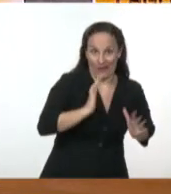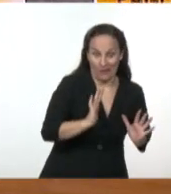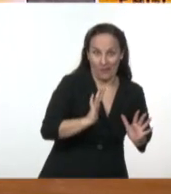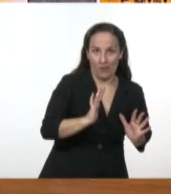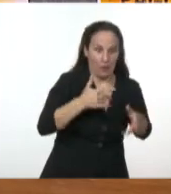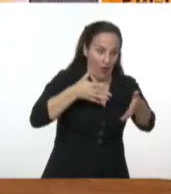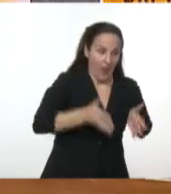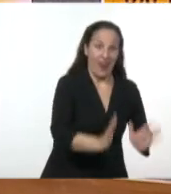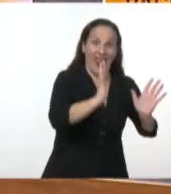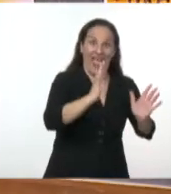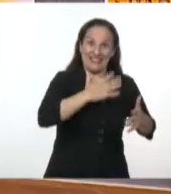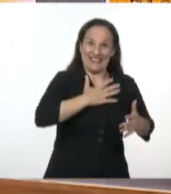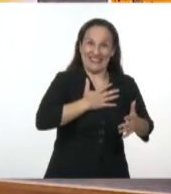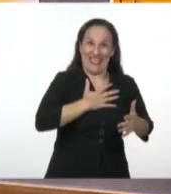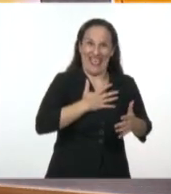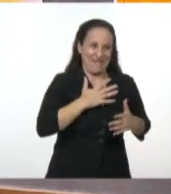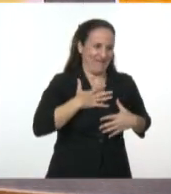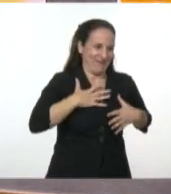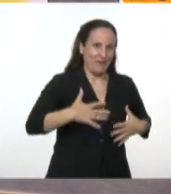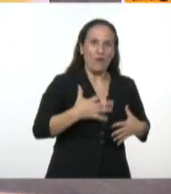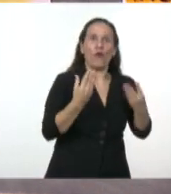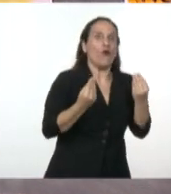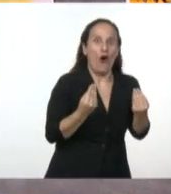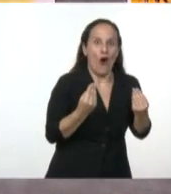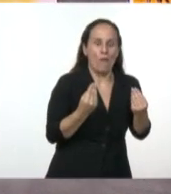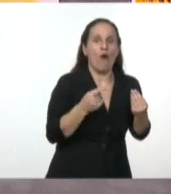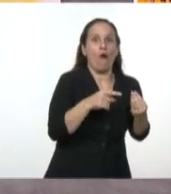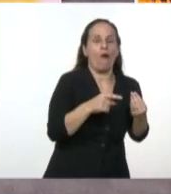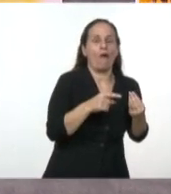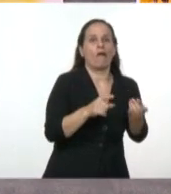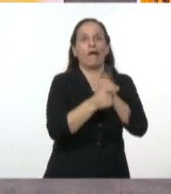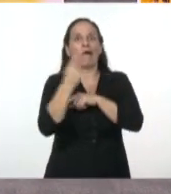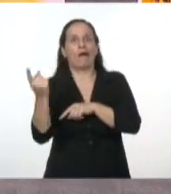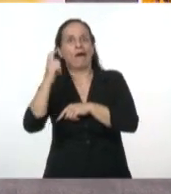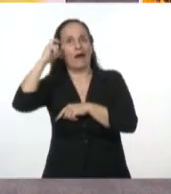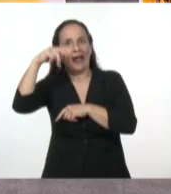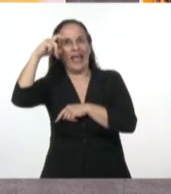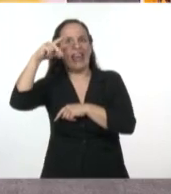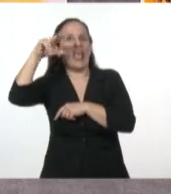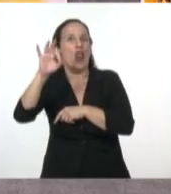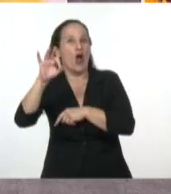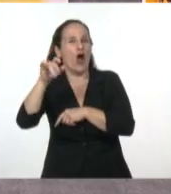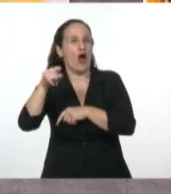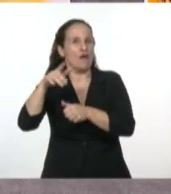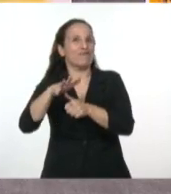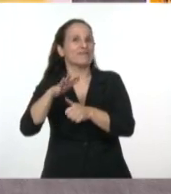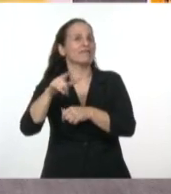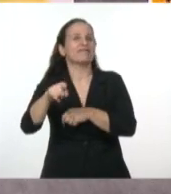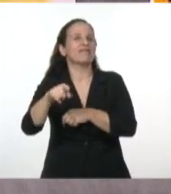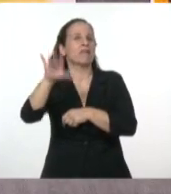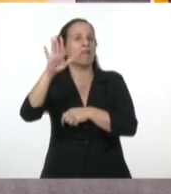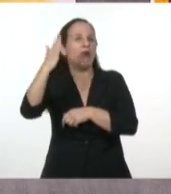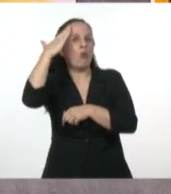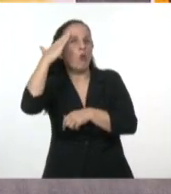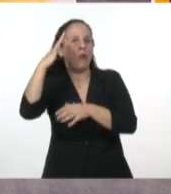con lo que nacimos, con nuestra parte biológica, digamos. Y la noción de género venía a mostrarnos todas las cuestiones que tienen que ver con lo cultural,